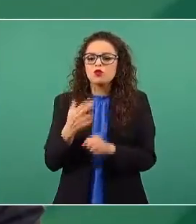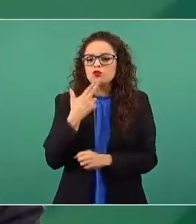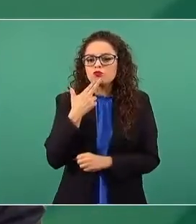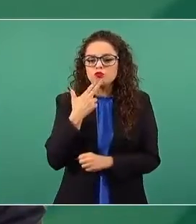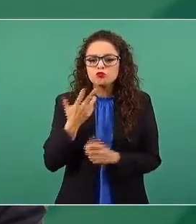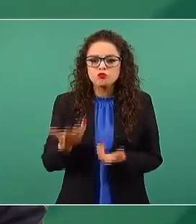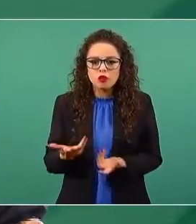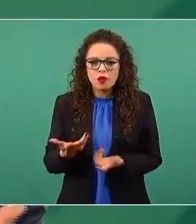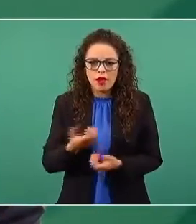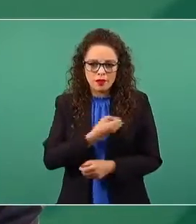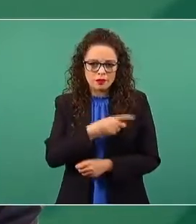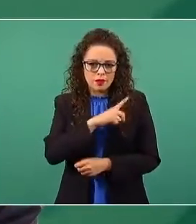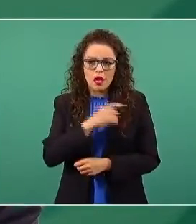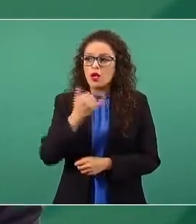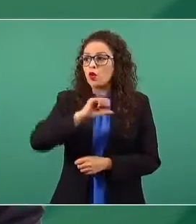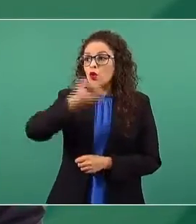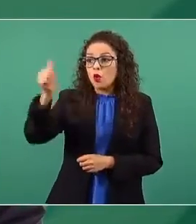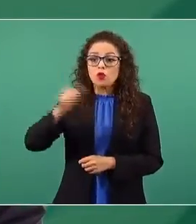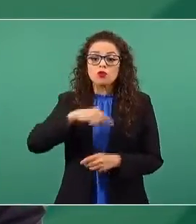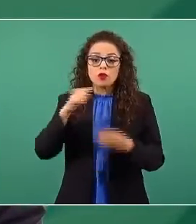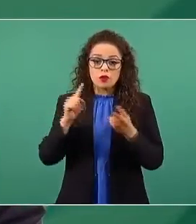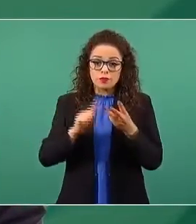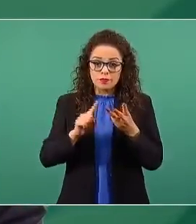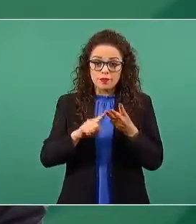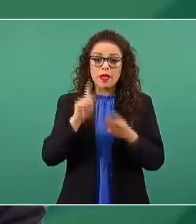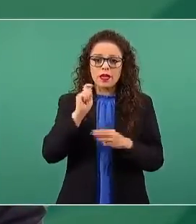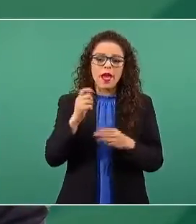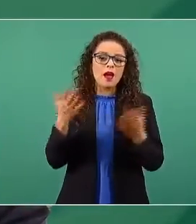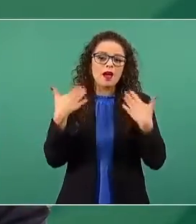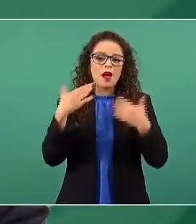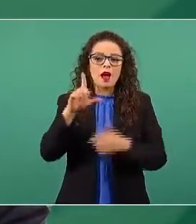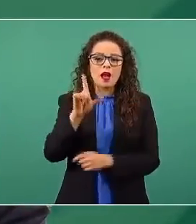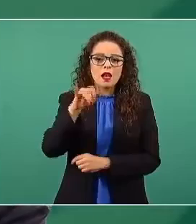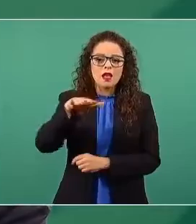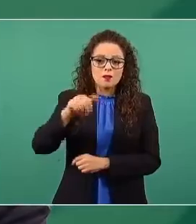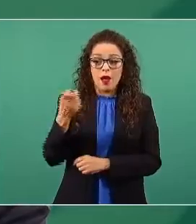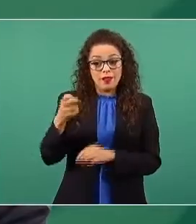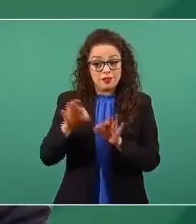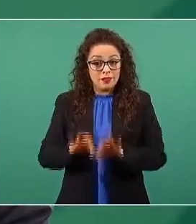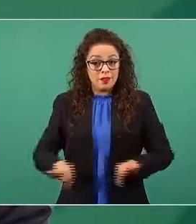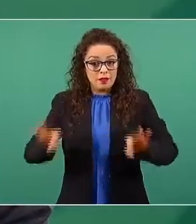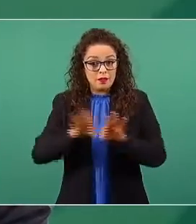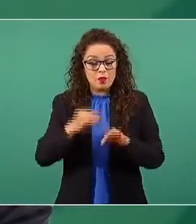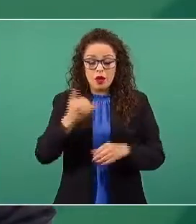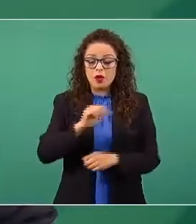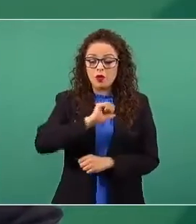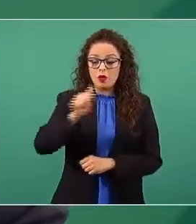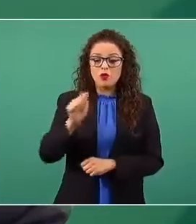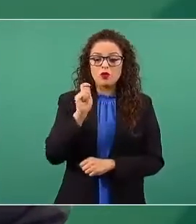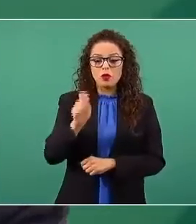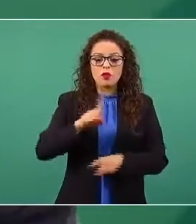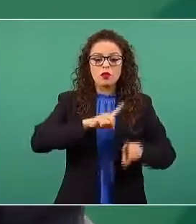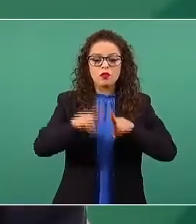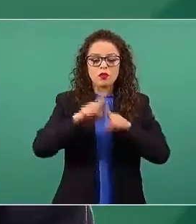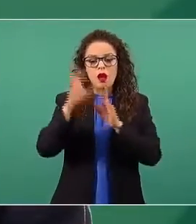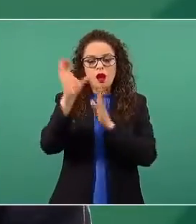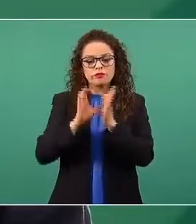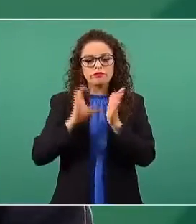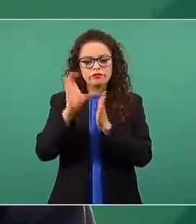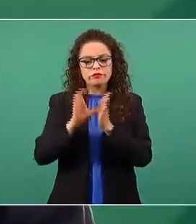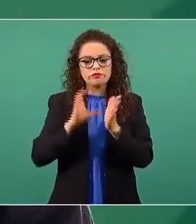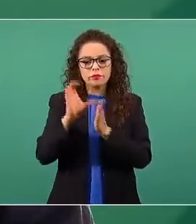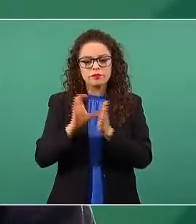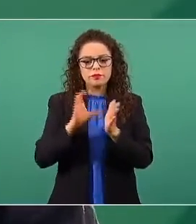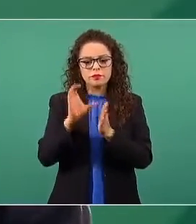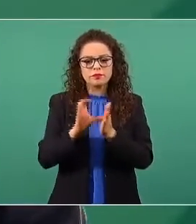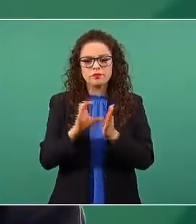son climáticos, y ese es uno de los importantes, y otros tienen que ver con variaciones en el calendario de la vacuna,